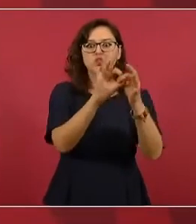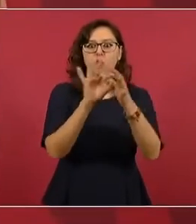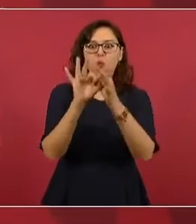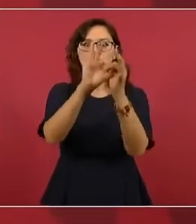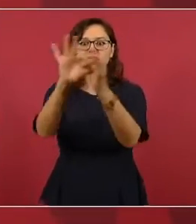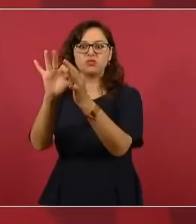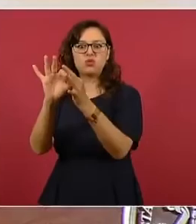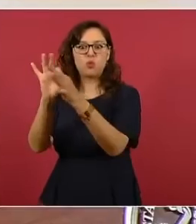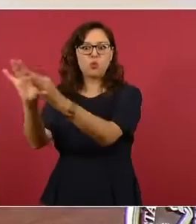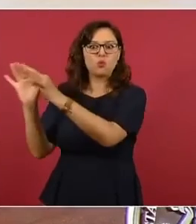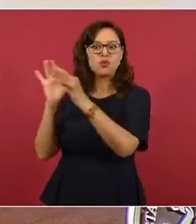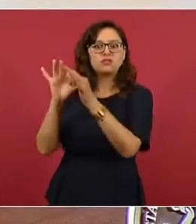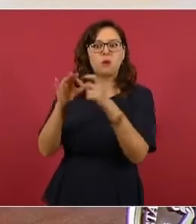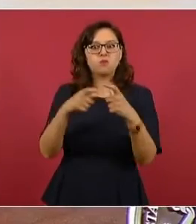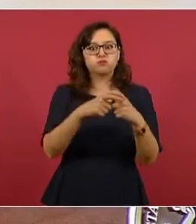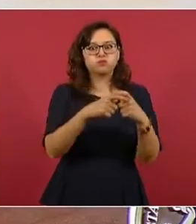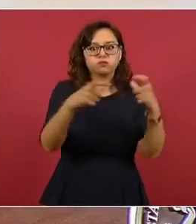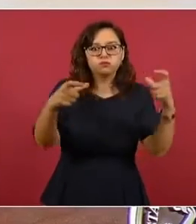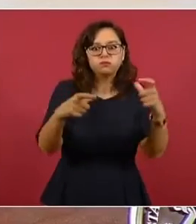¿Por qué